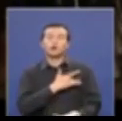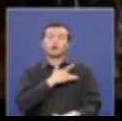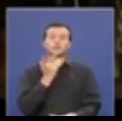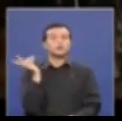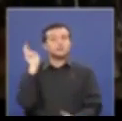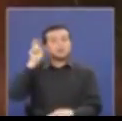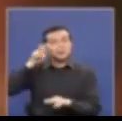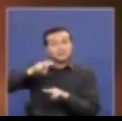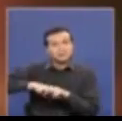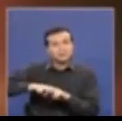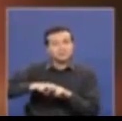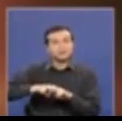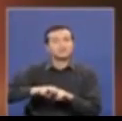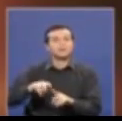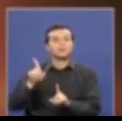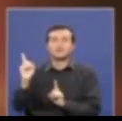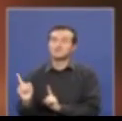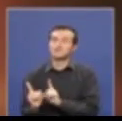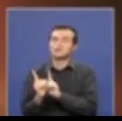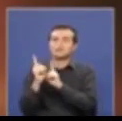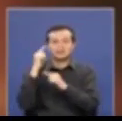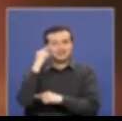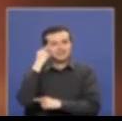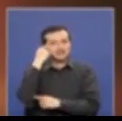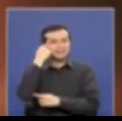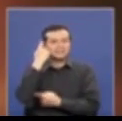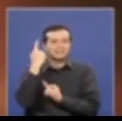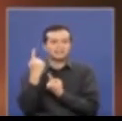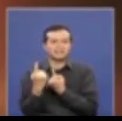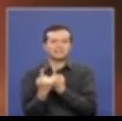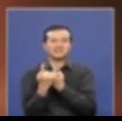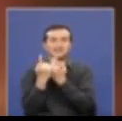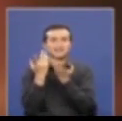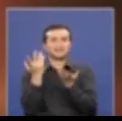sentó junto a la China, junto a la China.